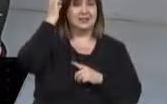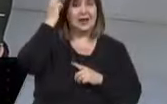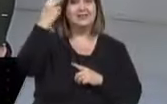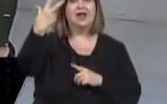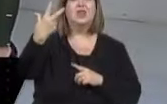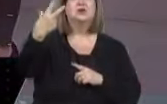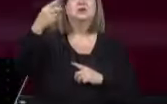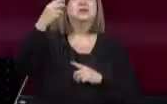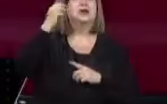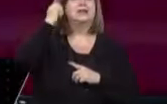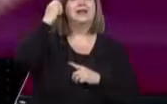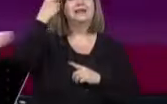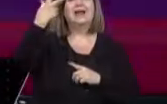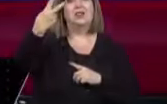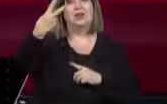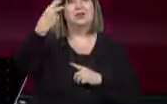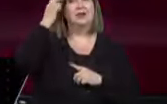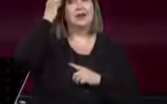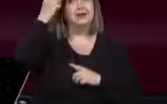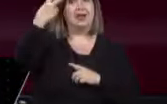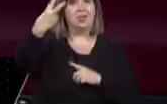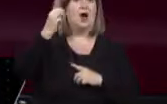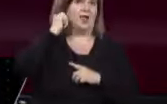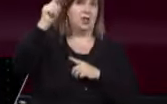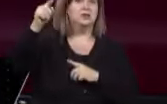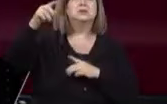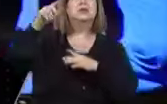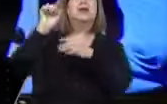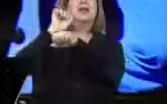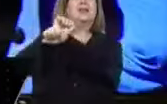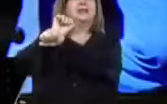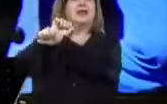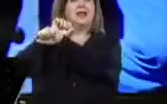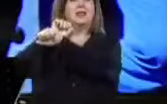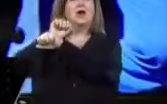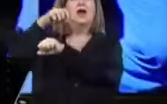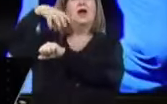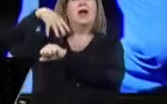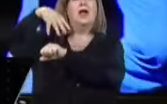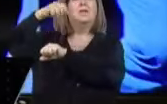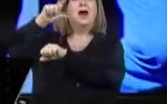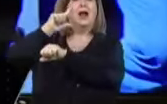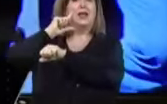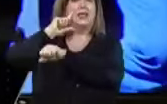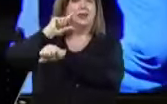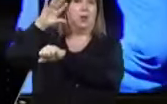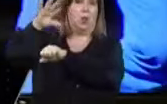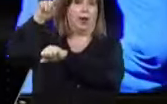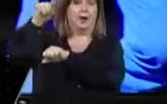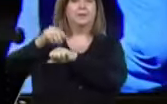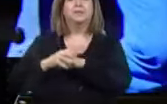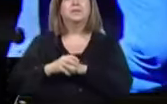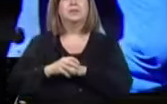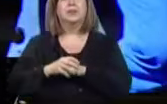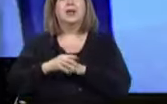está preso en Malí, o Mali, se puede decir de cualquiera de las dos maneras. ¿Qué pasó? ¿Cuál fue el delito que cometió? Escuchen